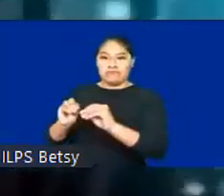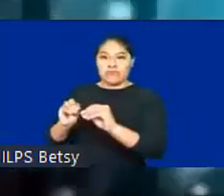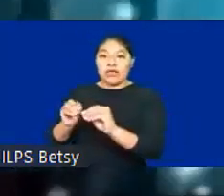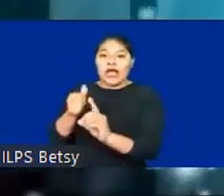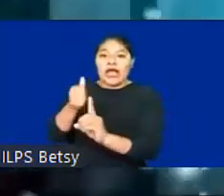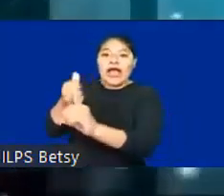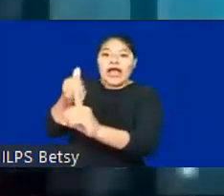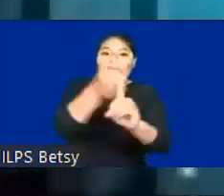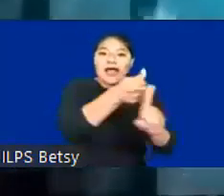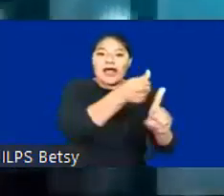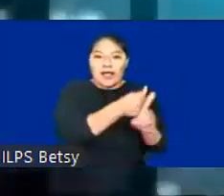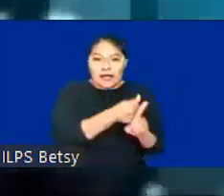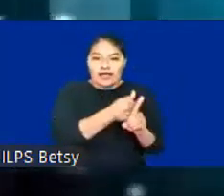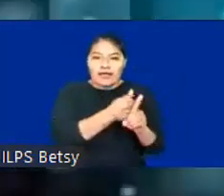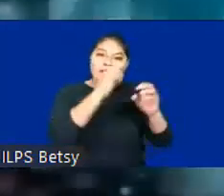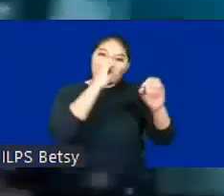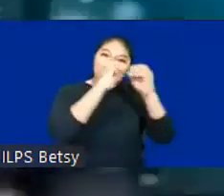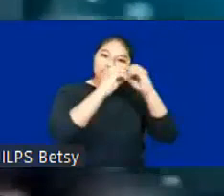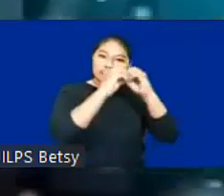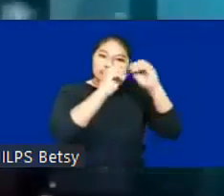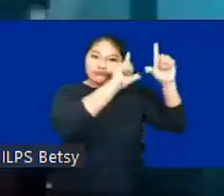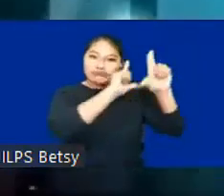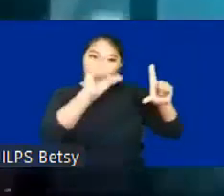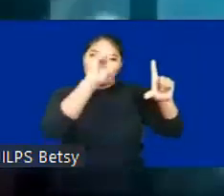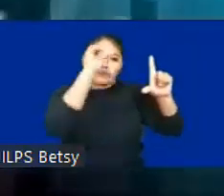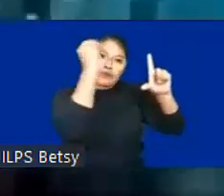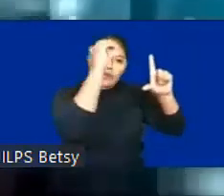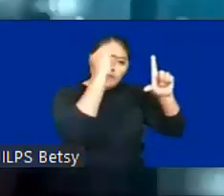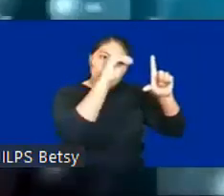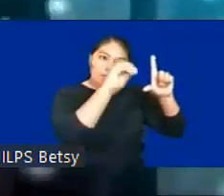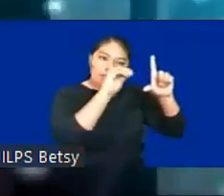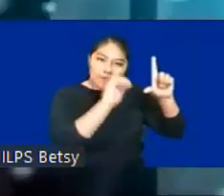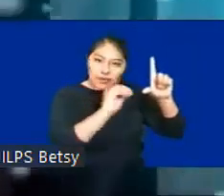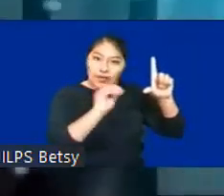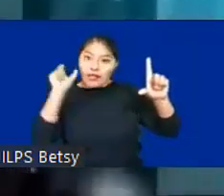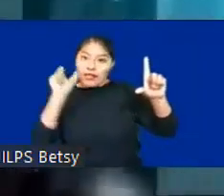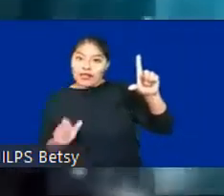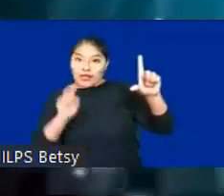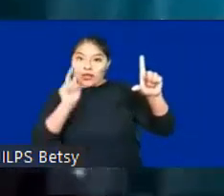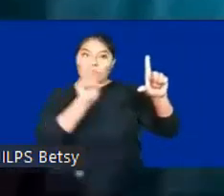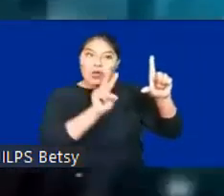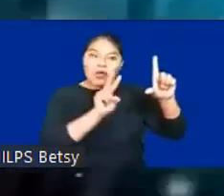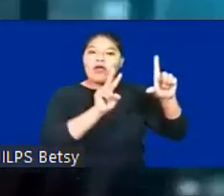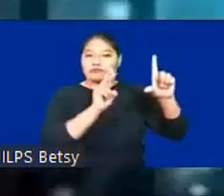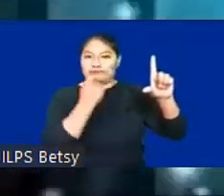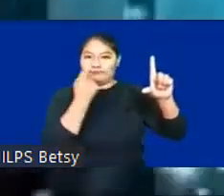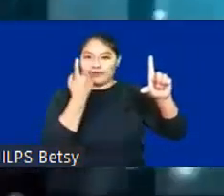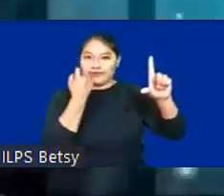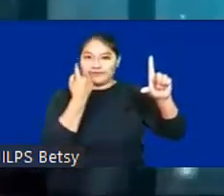de la gestión del gobierno digital dentro de la entidad a este comité.